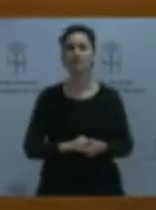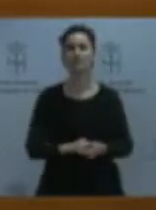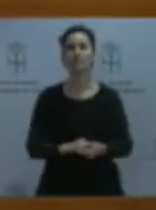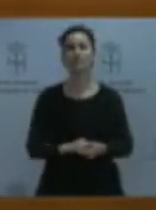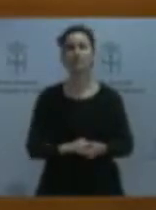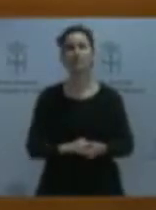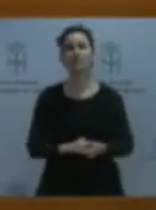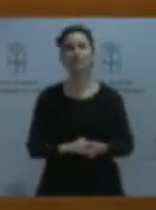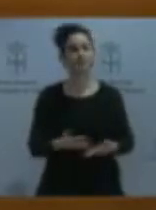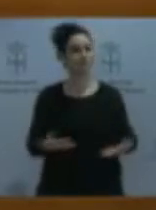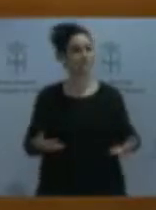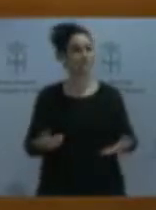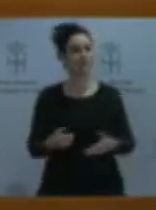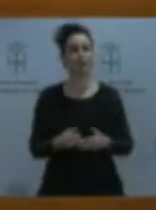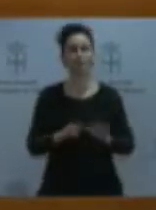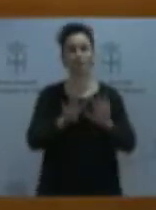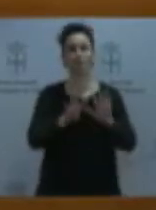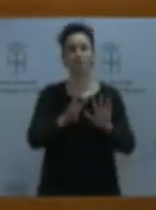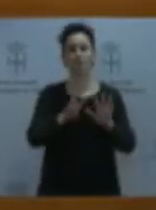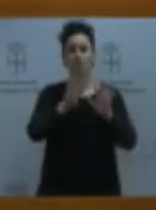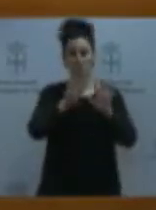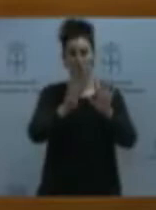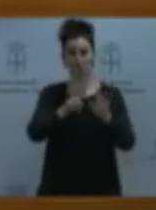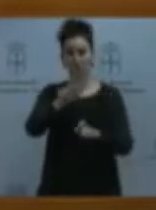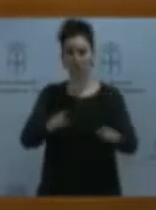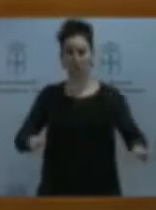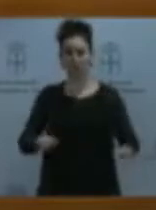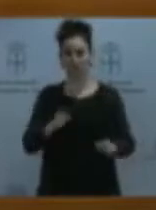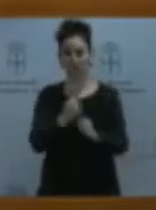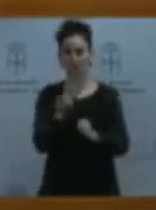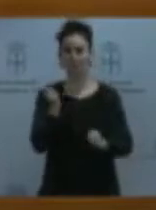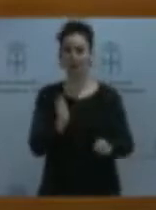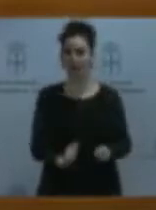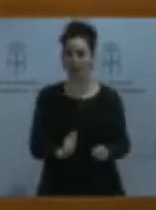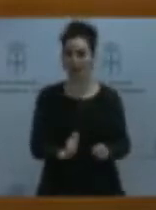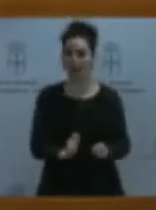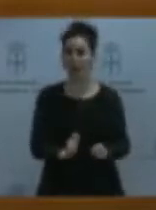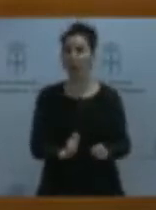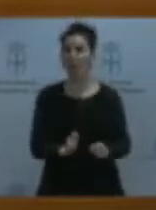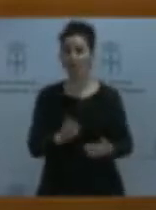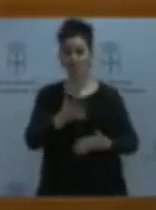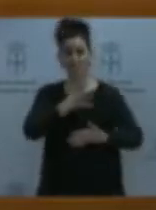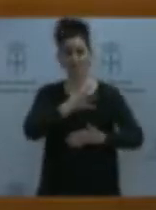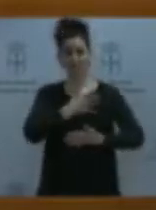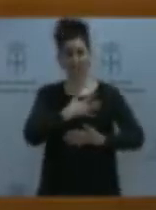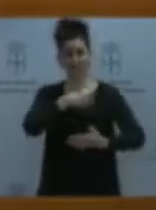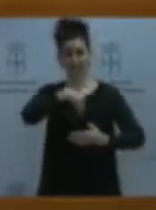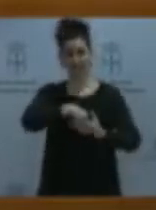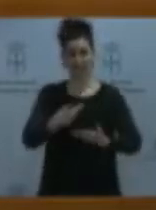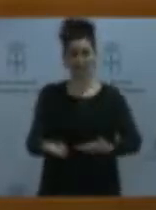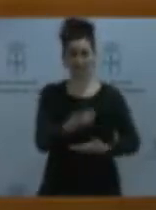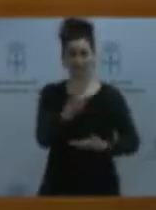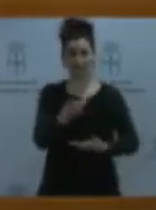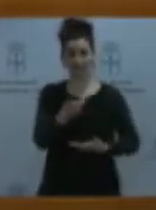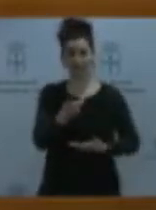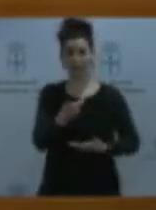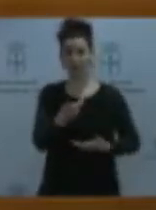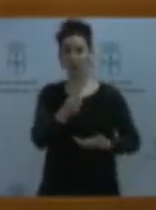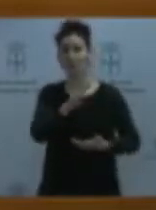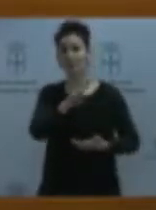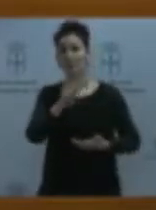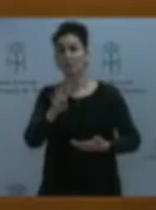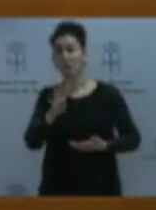trabajadores en el parque, de los cuales 4 tienen jornadas de 24 horas y otros 4 jornadas